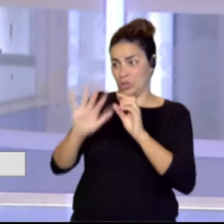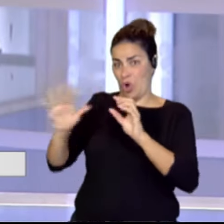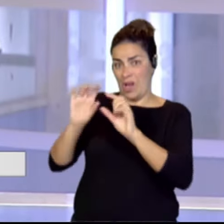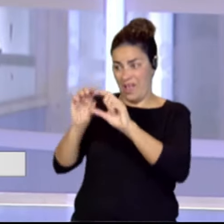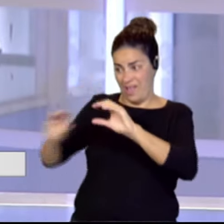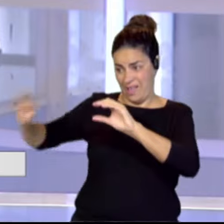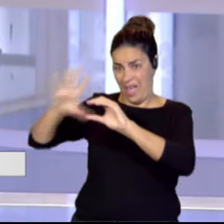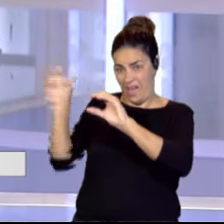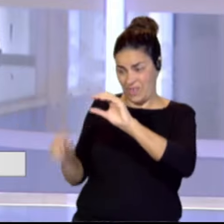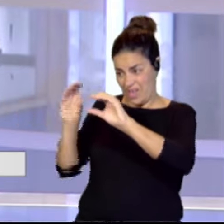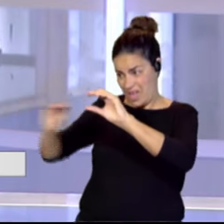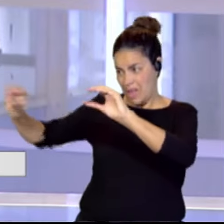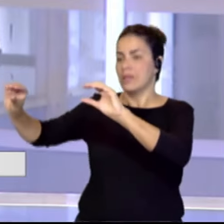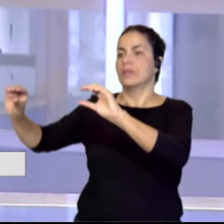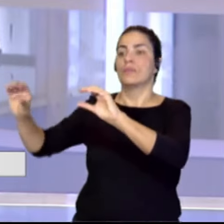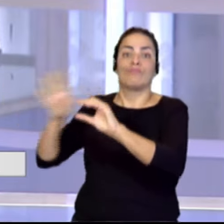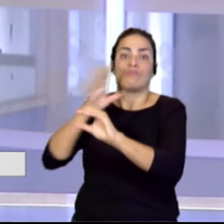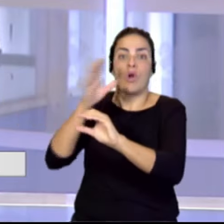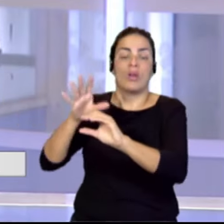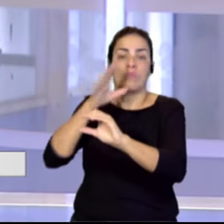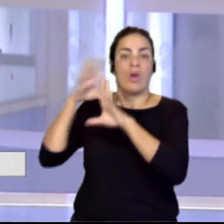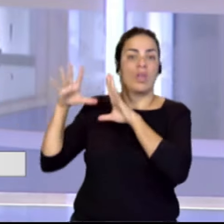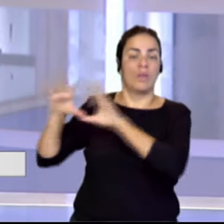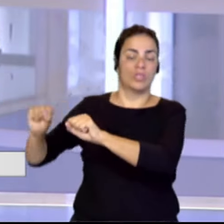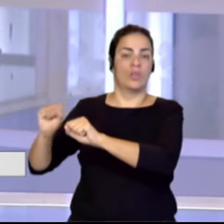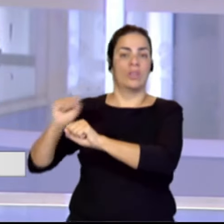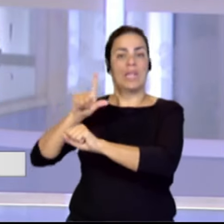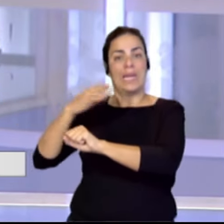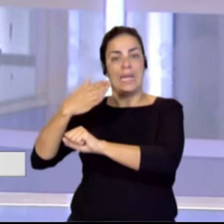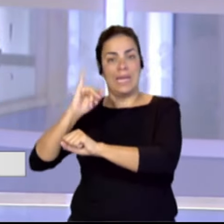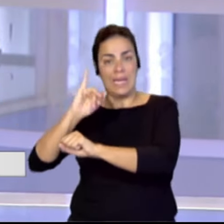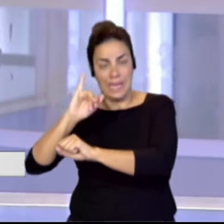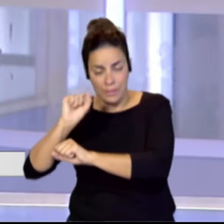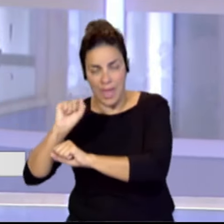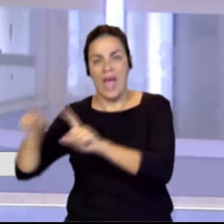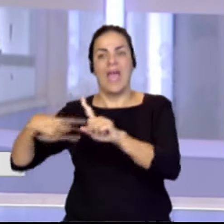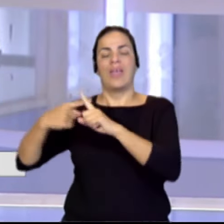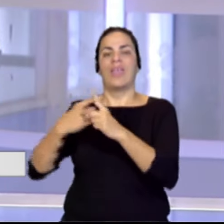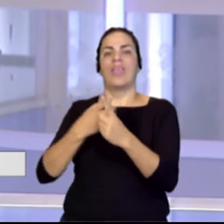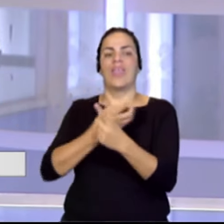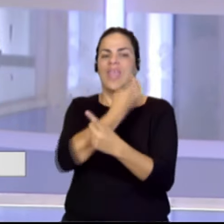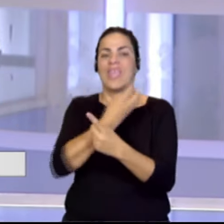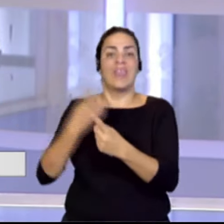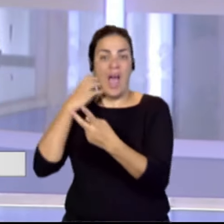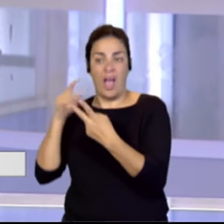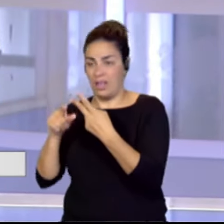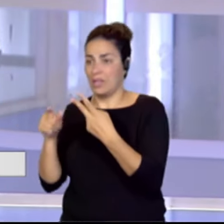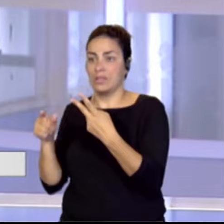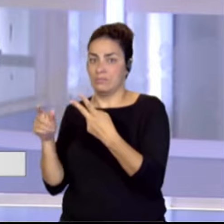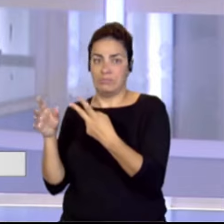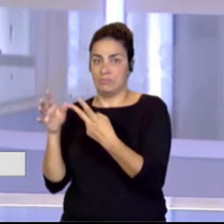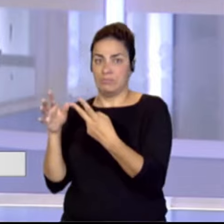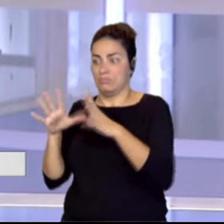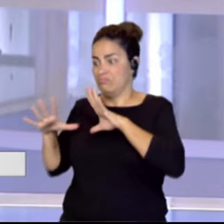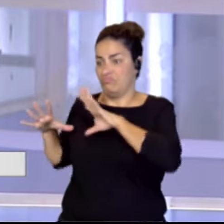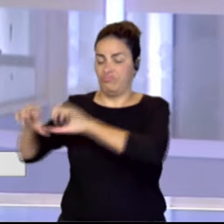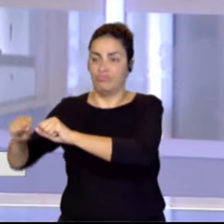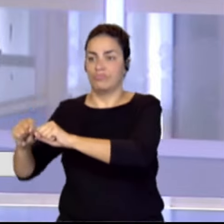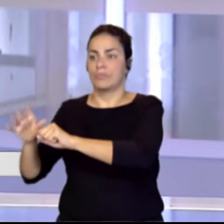directamente a la invasión de Libia y a la invasión de Irak al descabezamiento de Libia Irak por Estados Unidos y una y